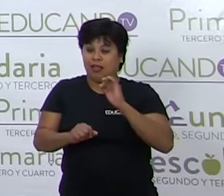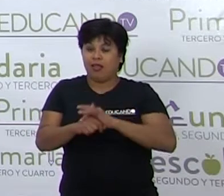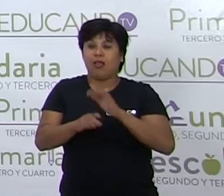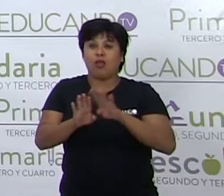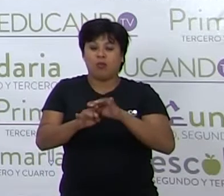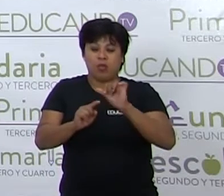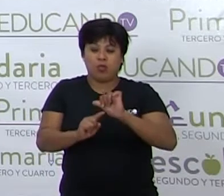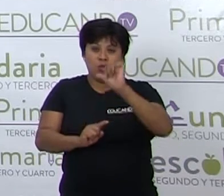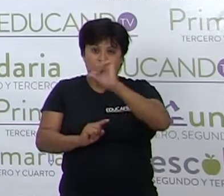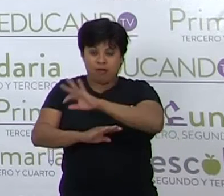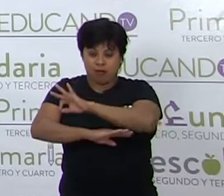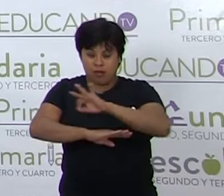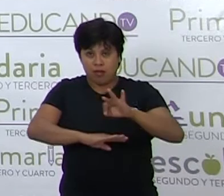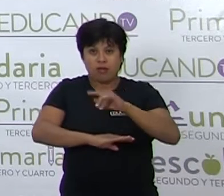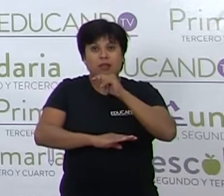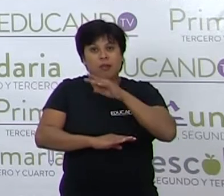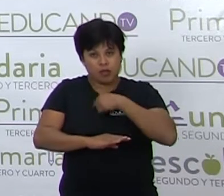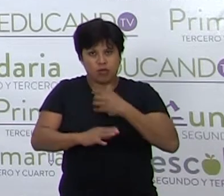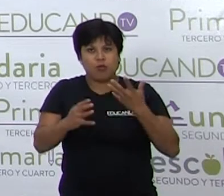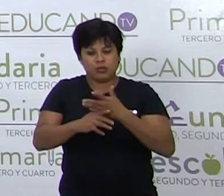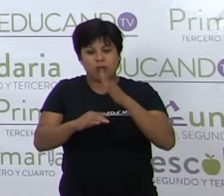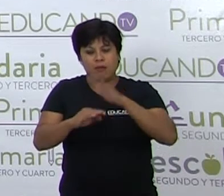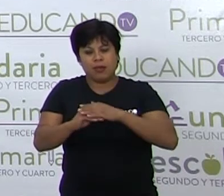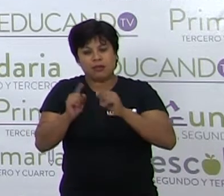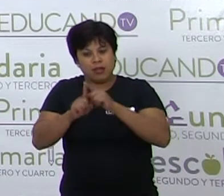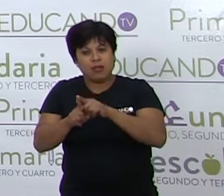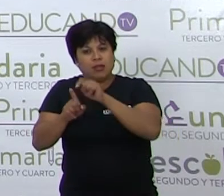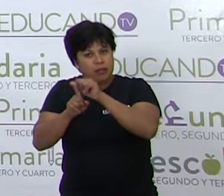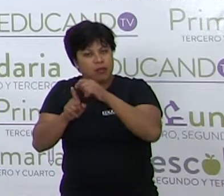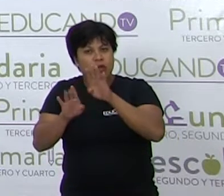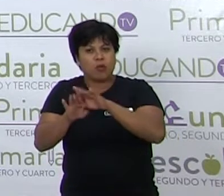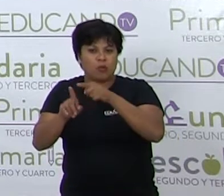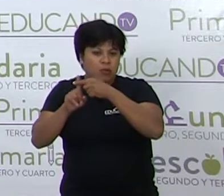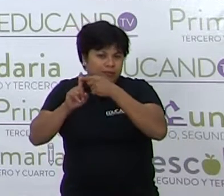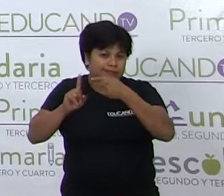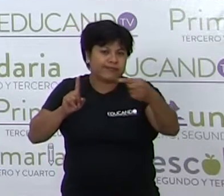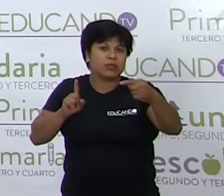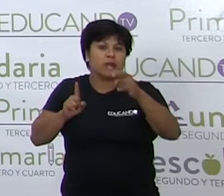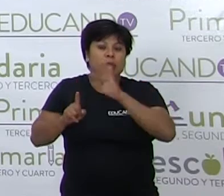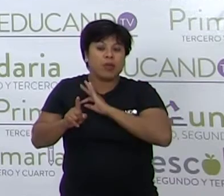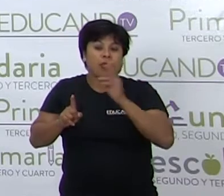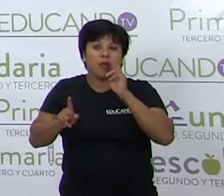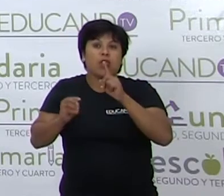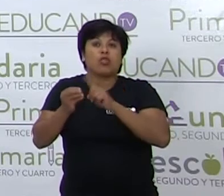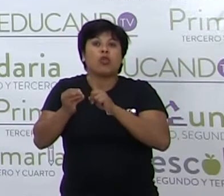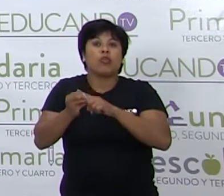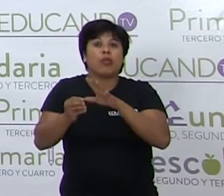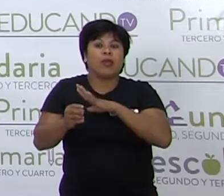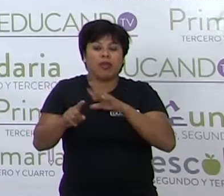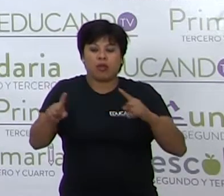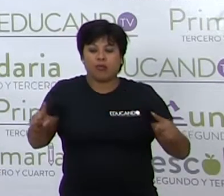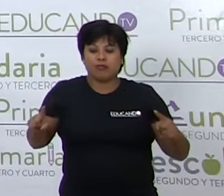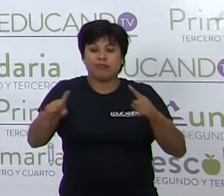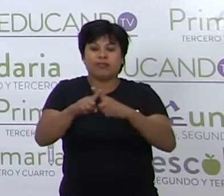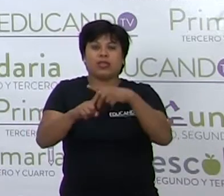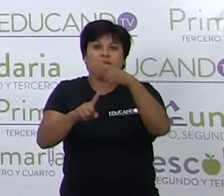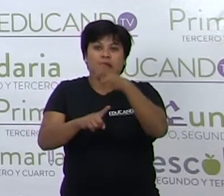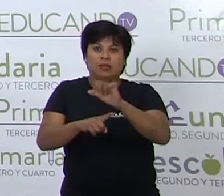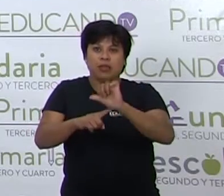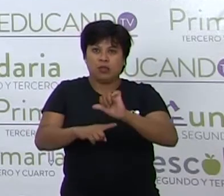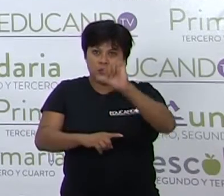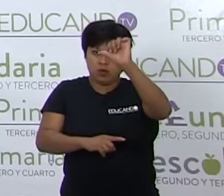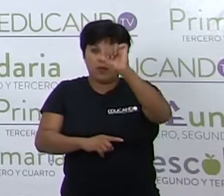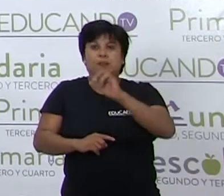también para que podamos apreciar donde se intersectan estas alturas ya tenemos dos